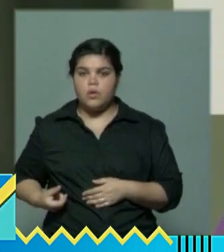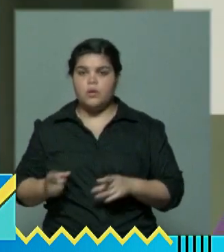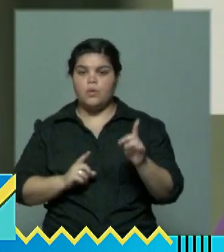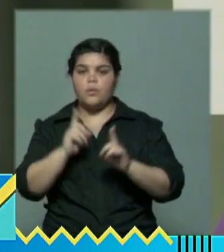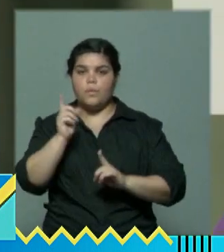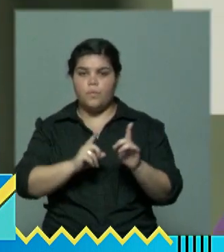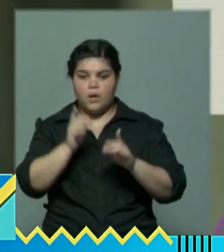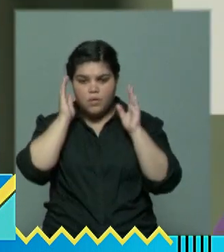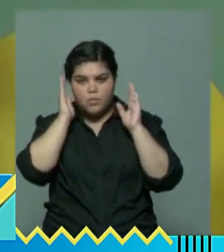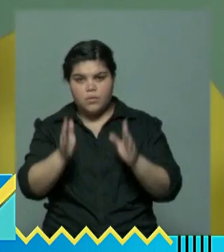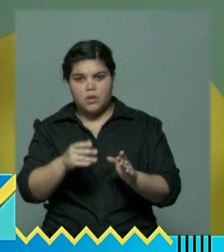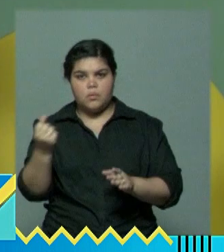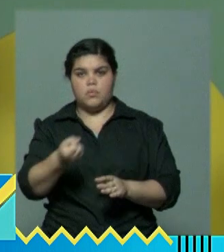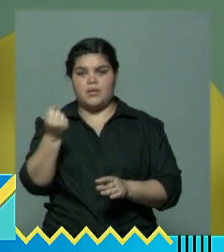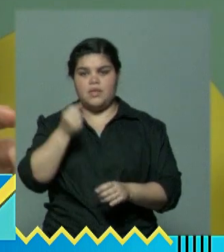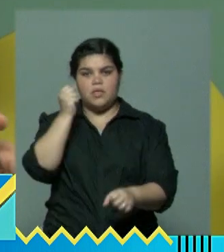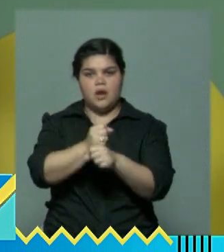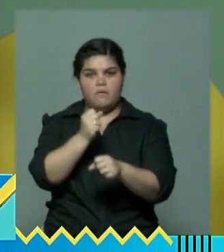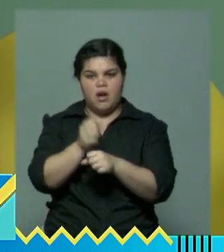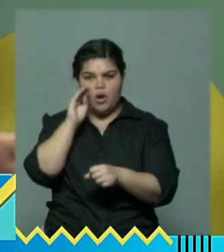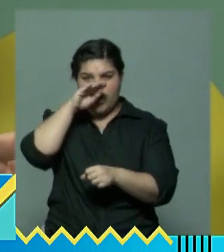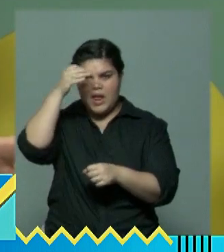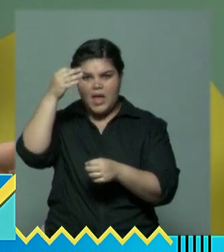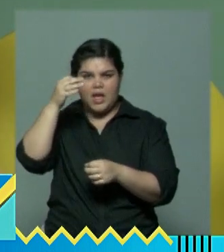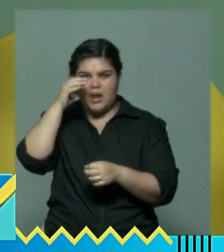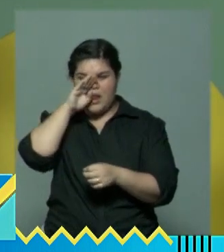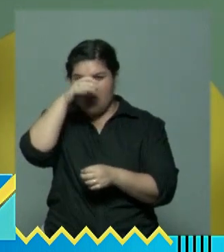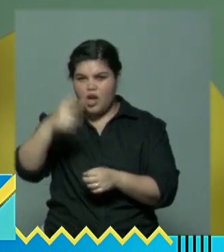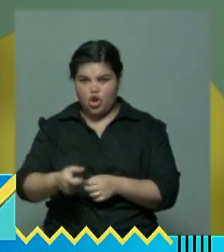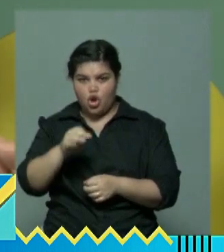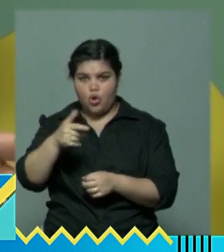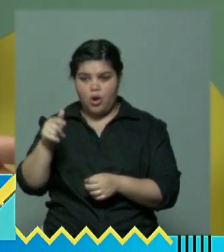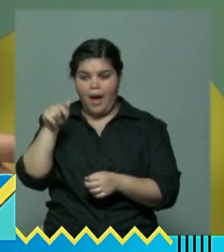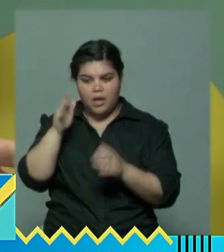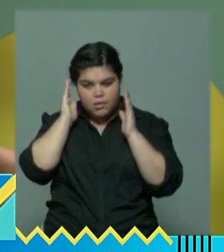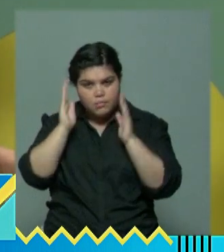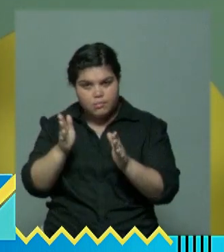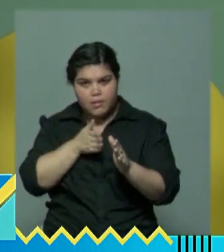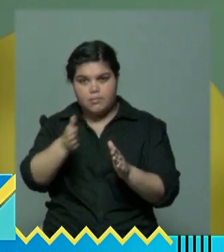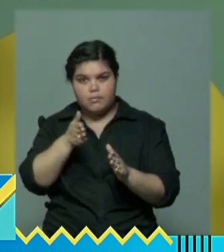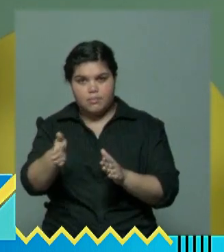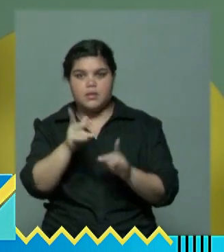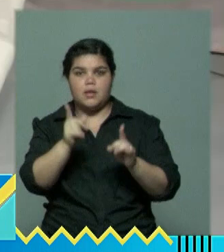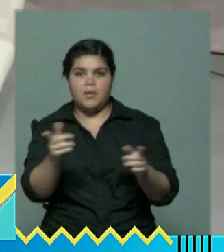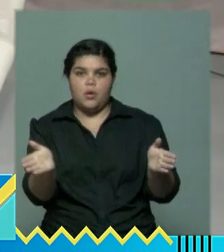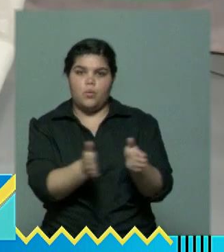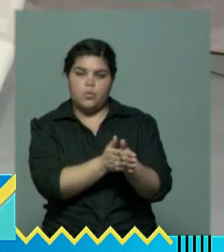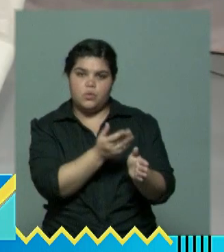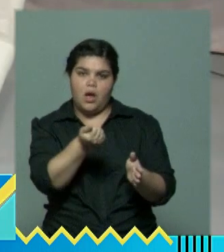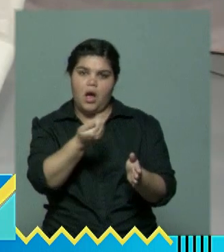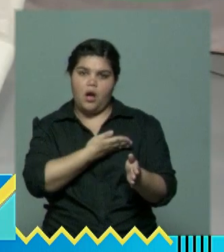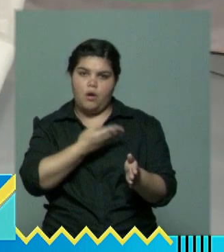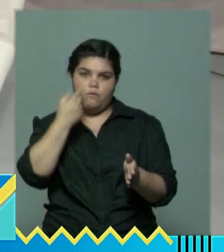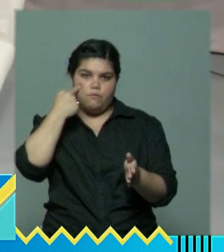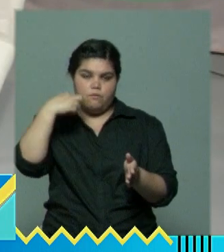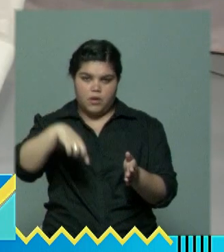justamente la informalidad de esta manera, persiguiéndola donde esté. También por eso hacemos actividades con AFIP, hacemos actividades con los propios